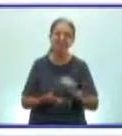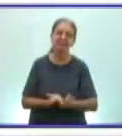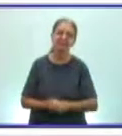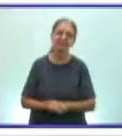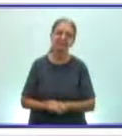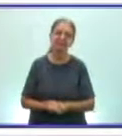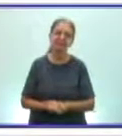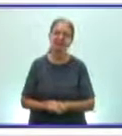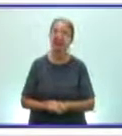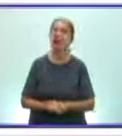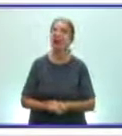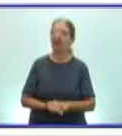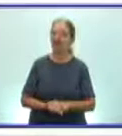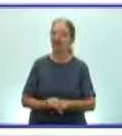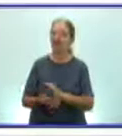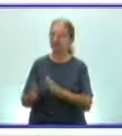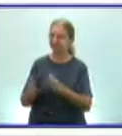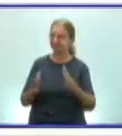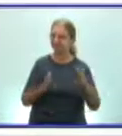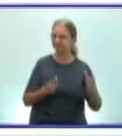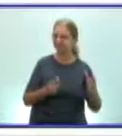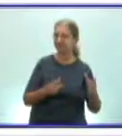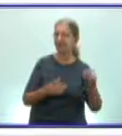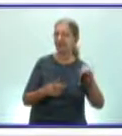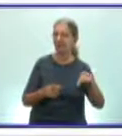¿qué les parece si ahora